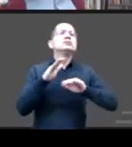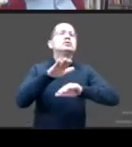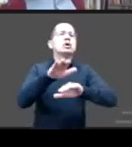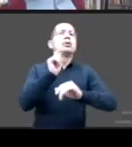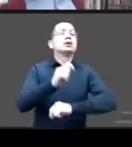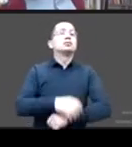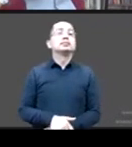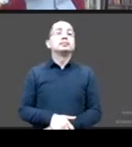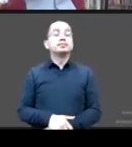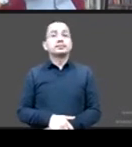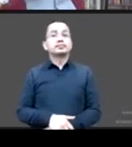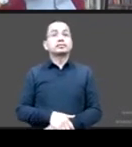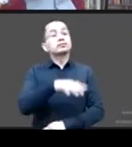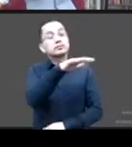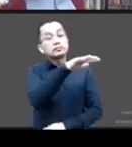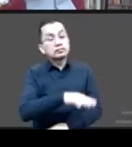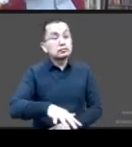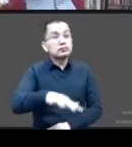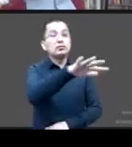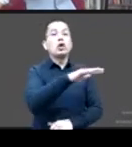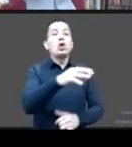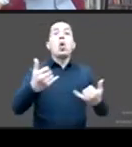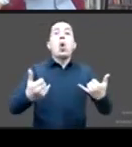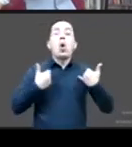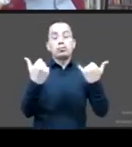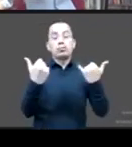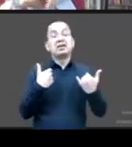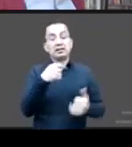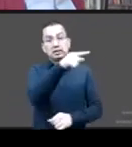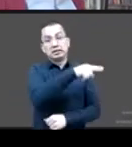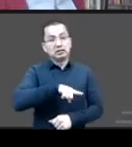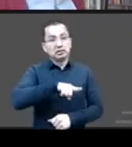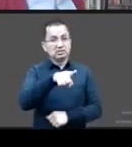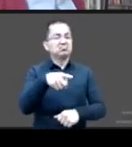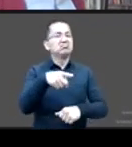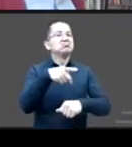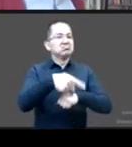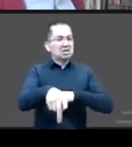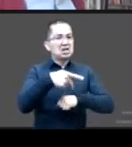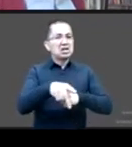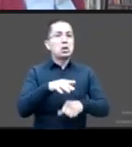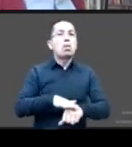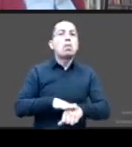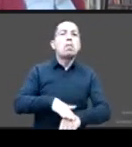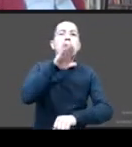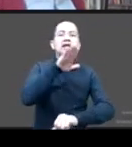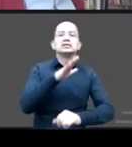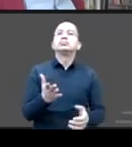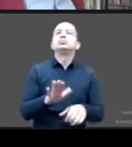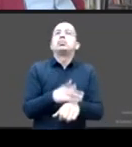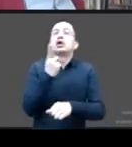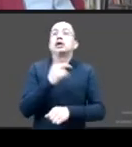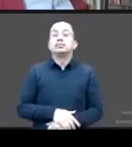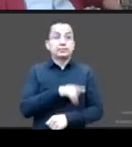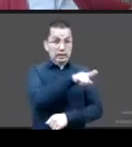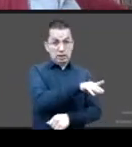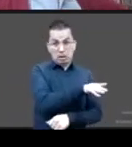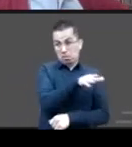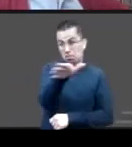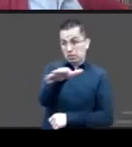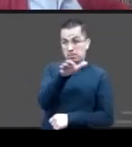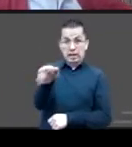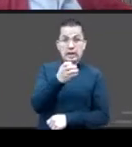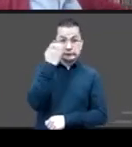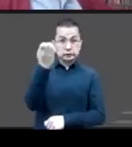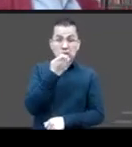jóvenes que consideramos en mayor riesgo porque están fuera del sistema educativo quedaron por